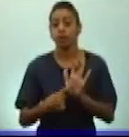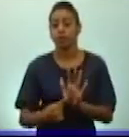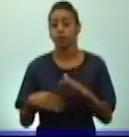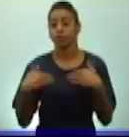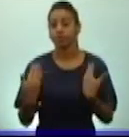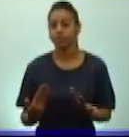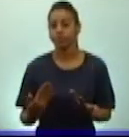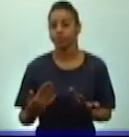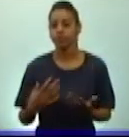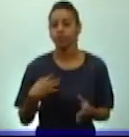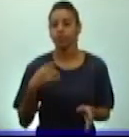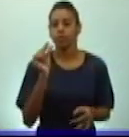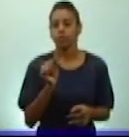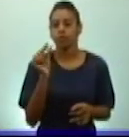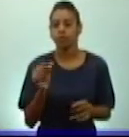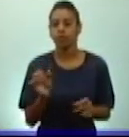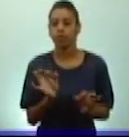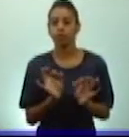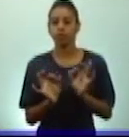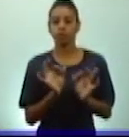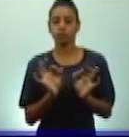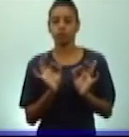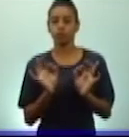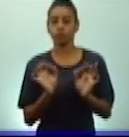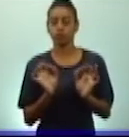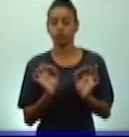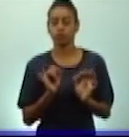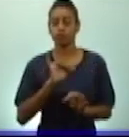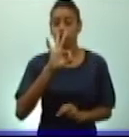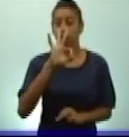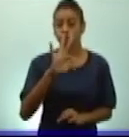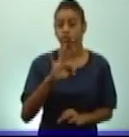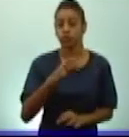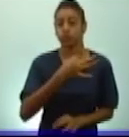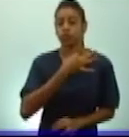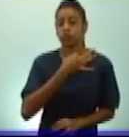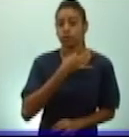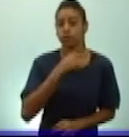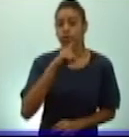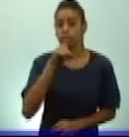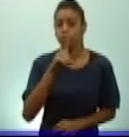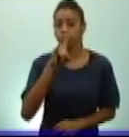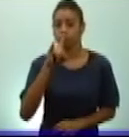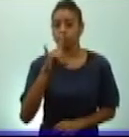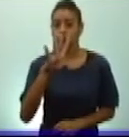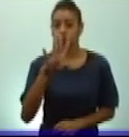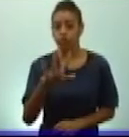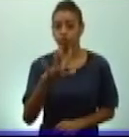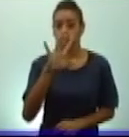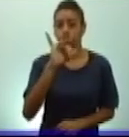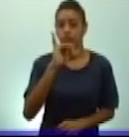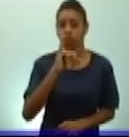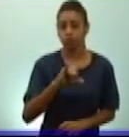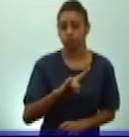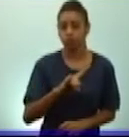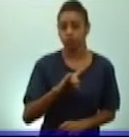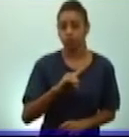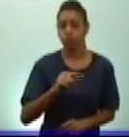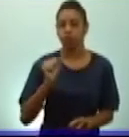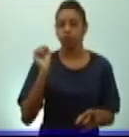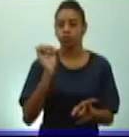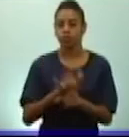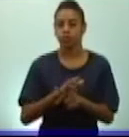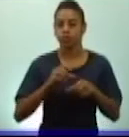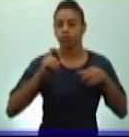tendencia conservadora. Es el 8 de enero de 1959 cuando se produce la entrada